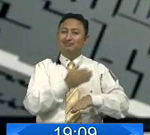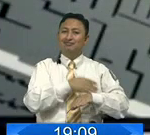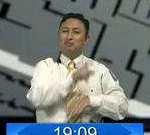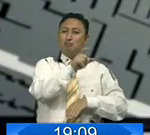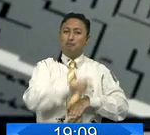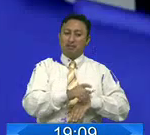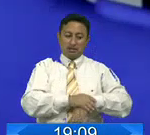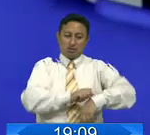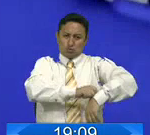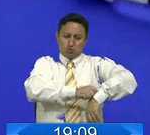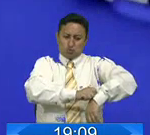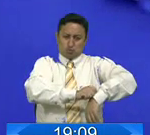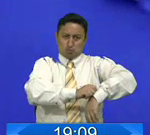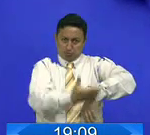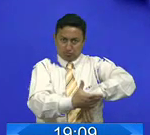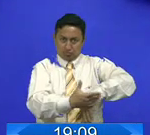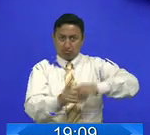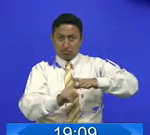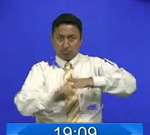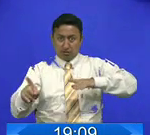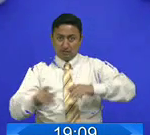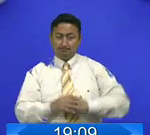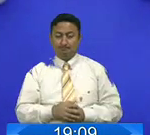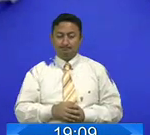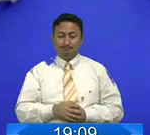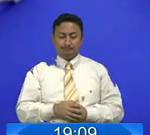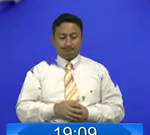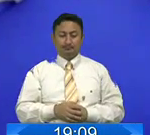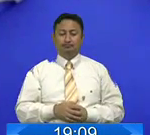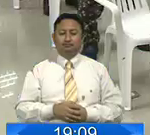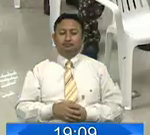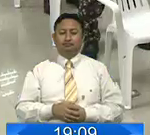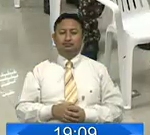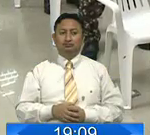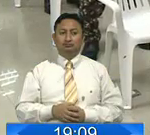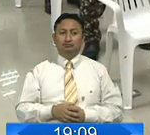violenta este tipo de medida cautelar, informó Priscila Cadena.